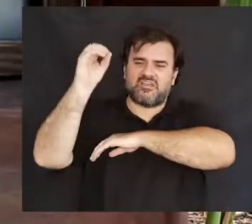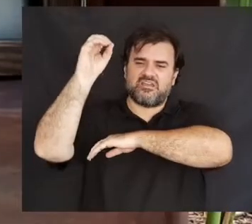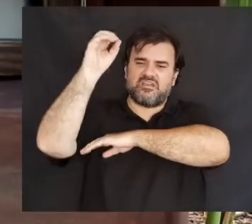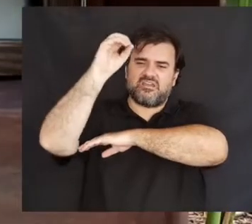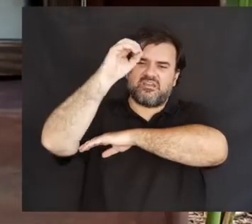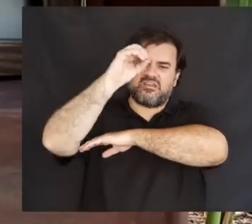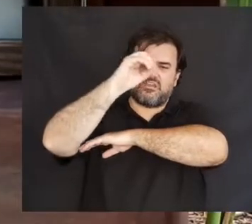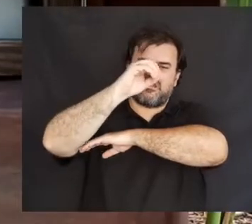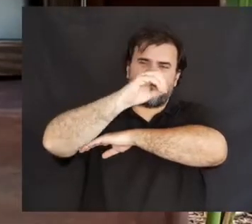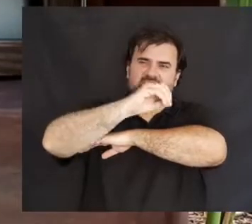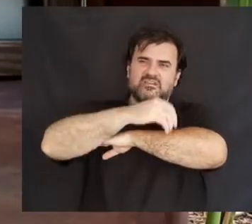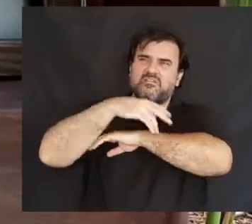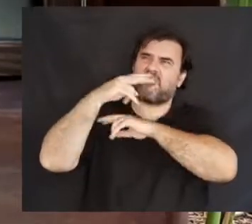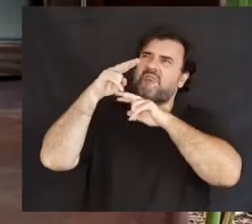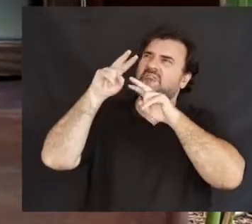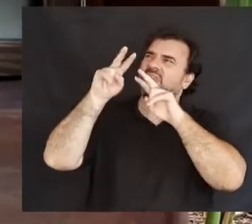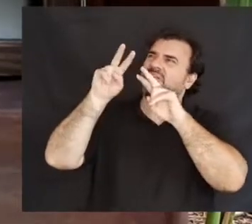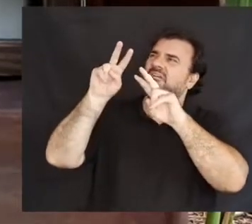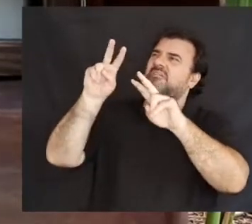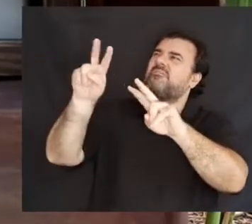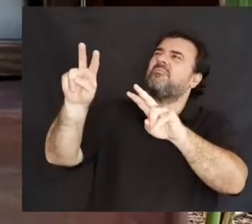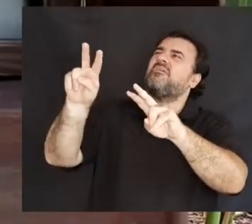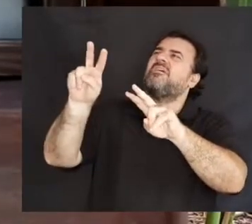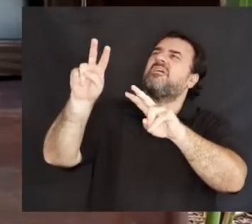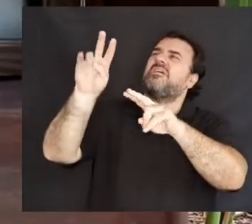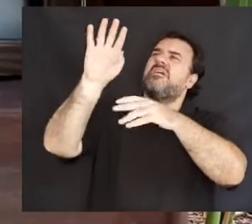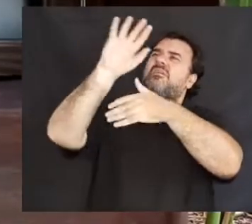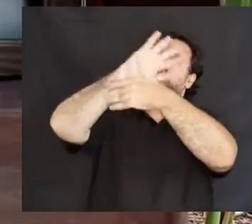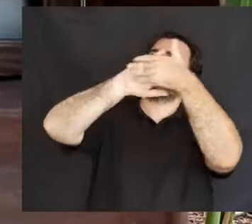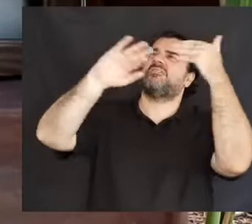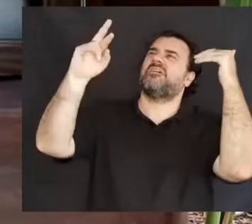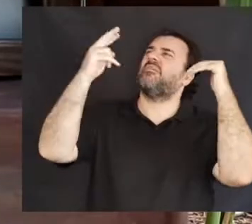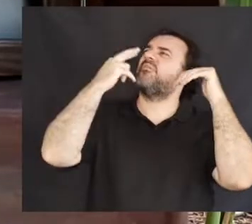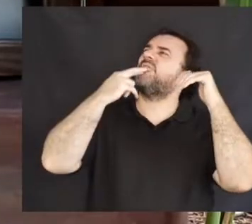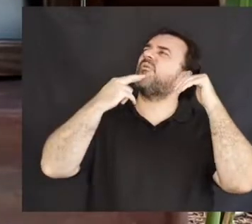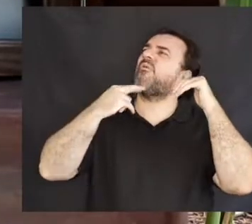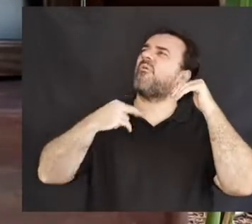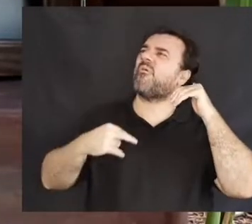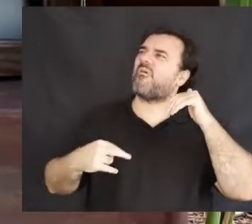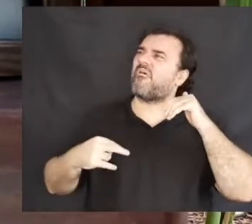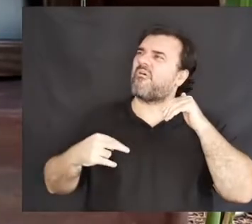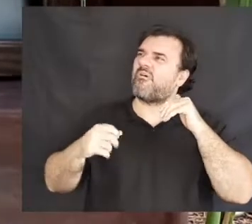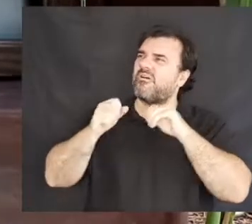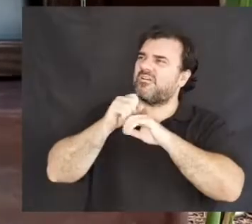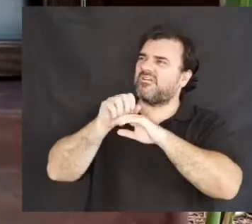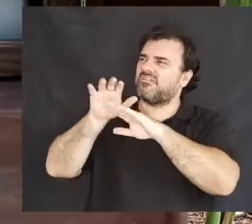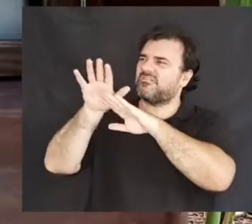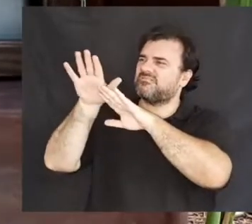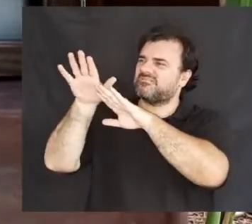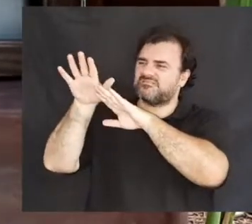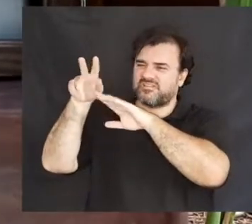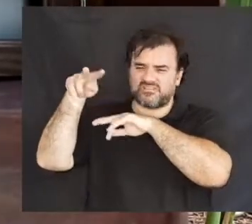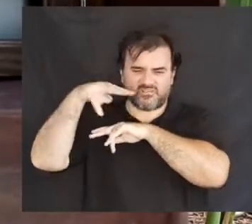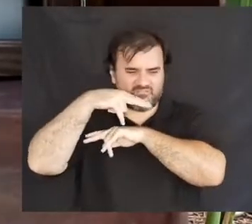contemplé al trasluz de un crepúsculo tiento en sangre de toro sobre la loma verediante que domina el valle del